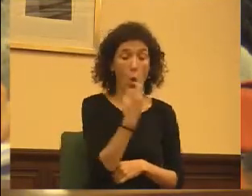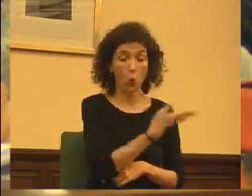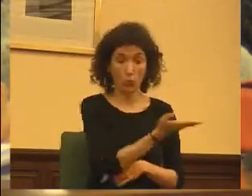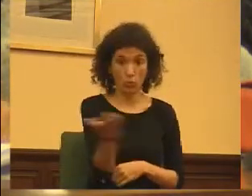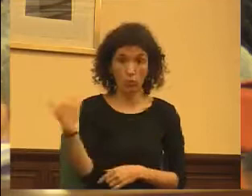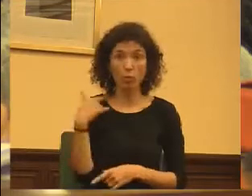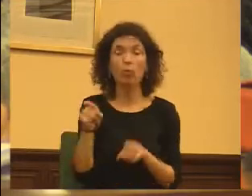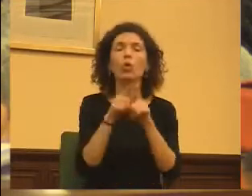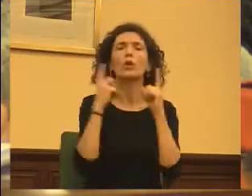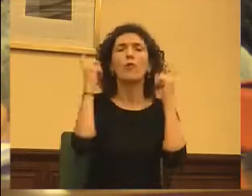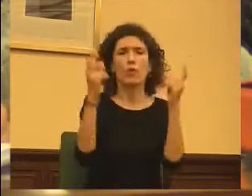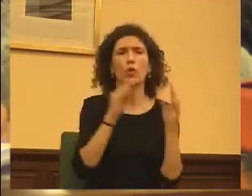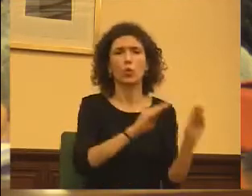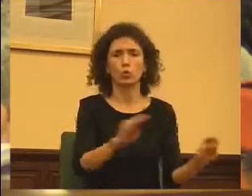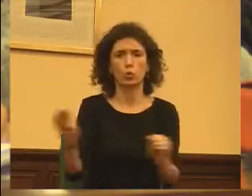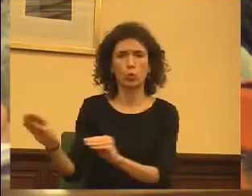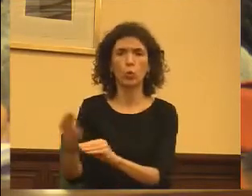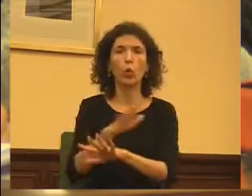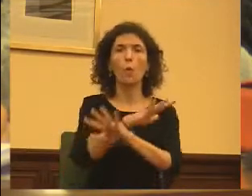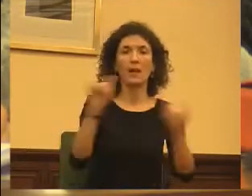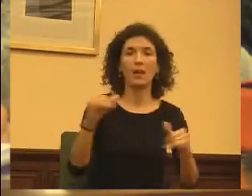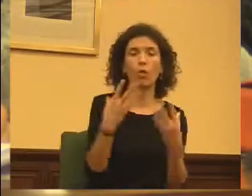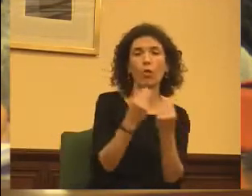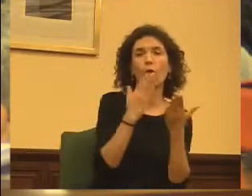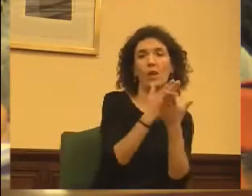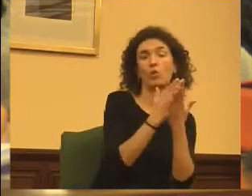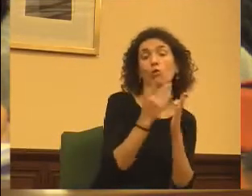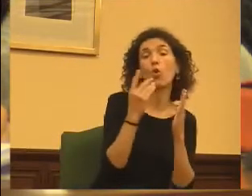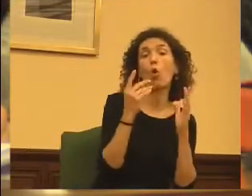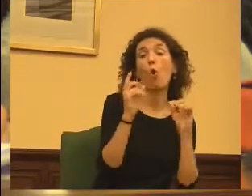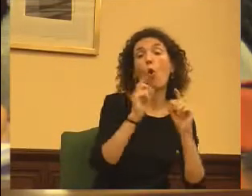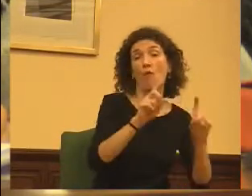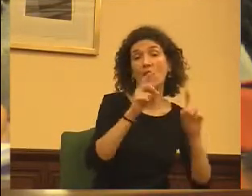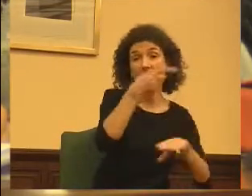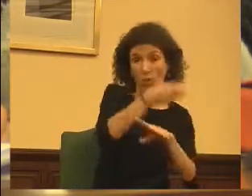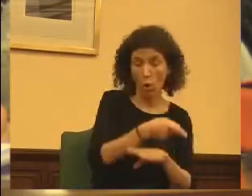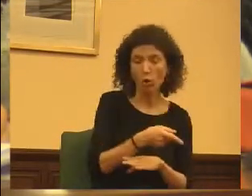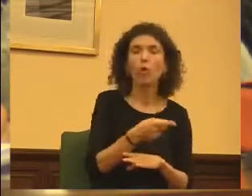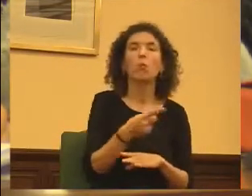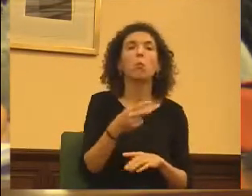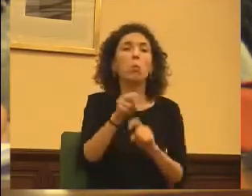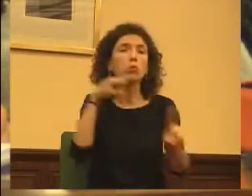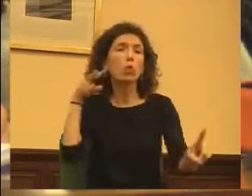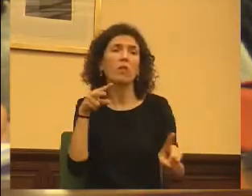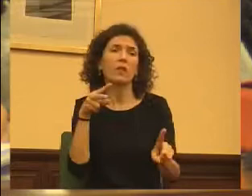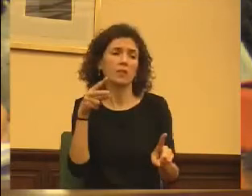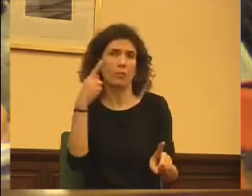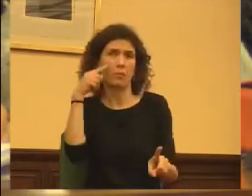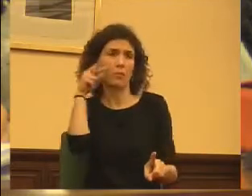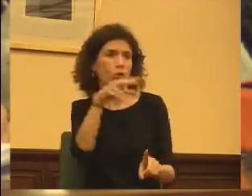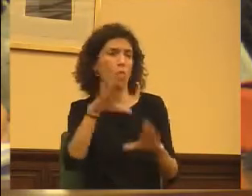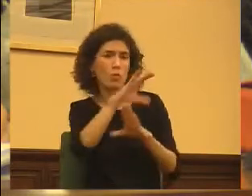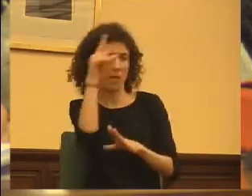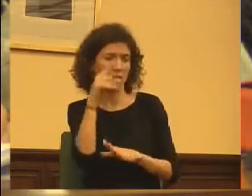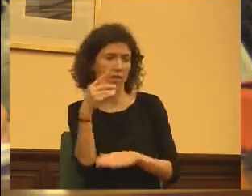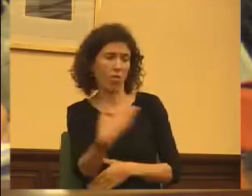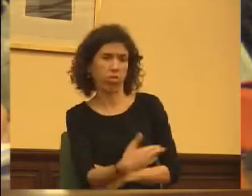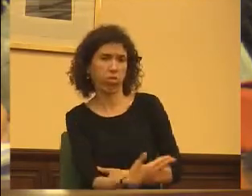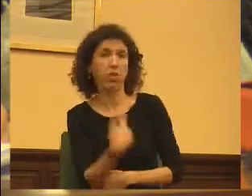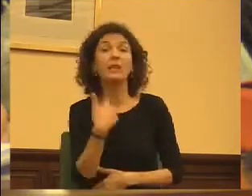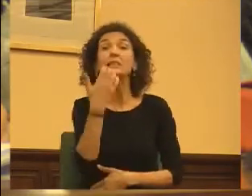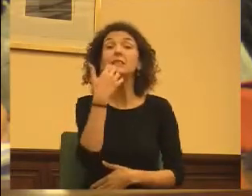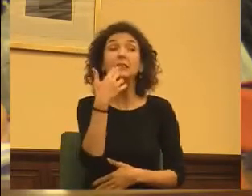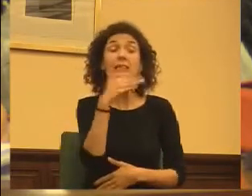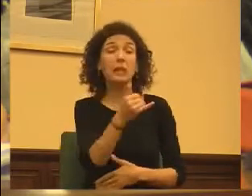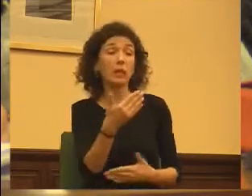chicas cuyo enorme esfuerzo, compaginándolo con sus estudios obligatorios, desde mi punto de vista no es valorado, porque si lo fuera tendrían